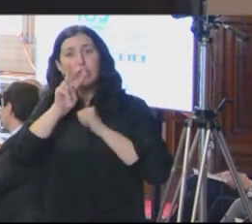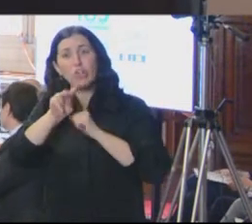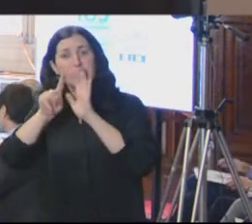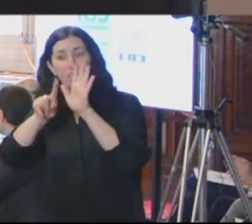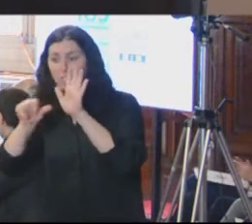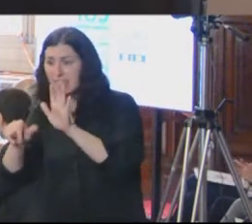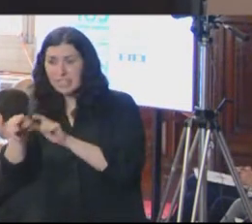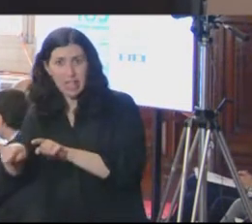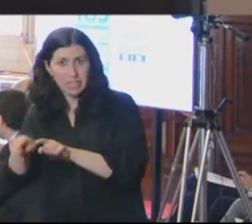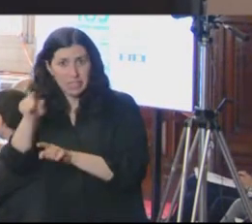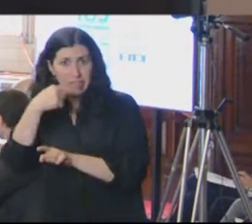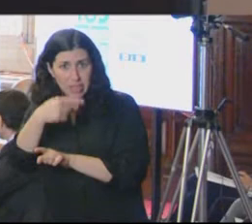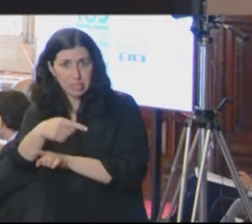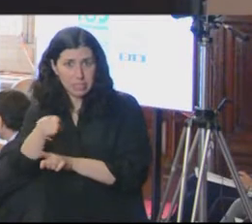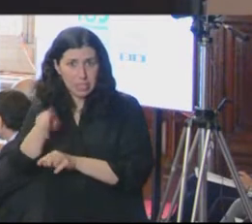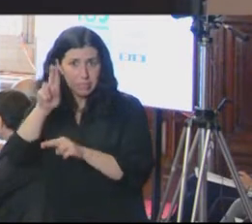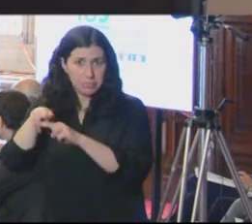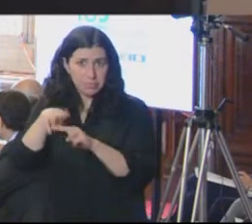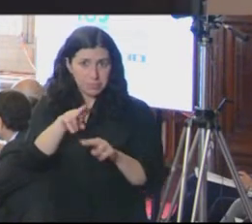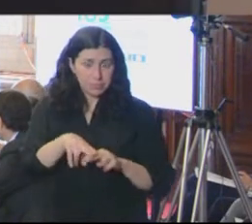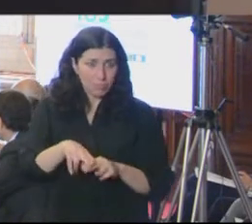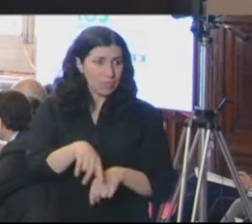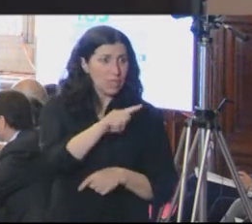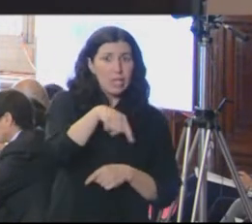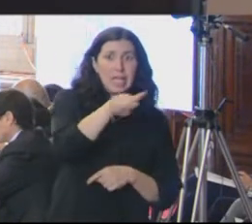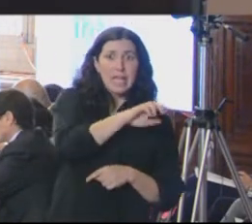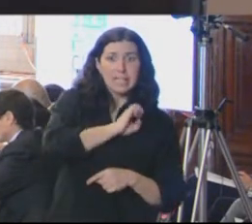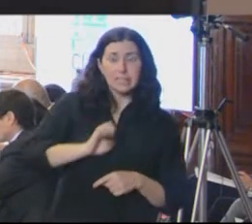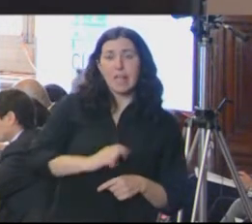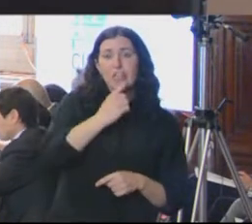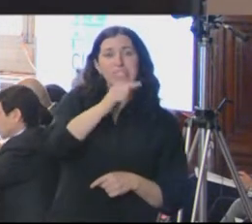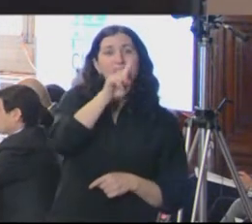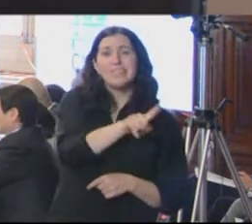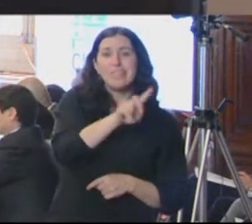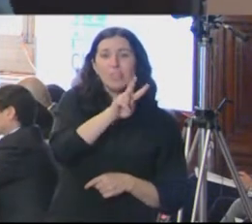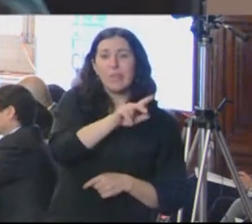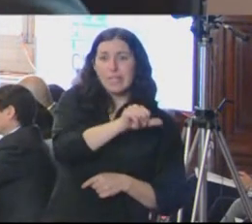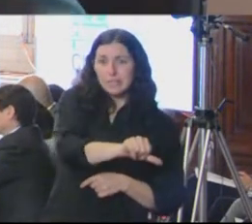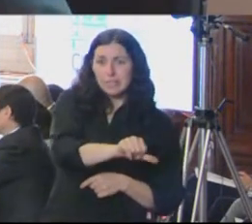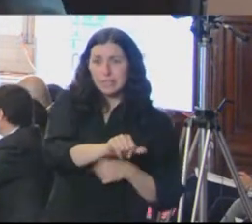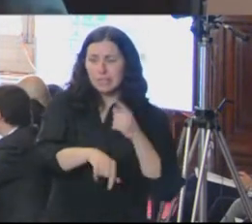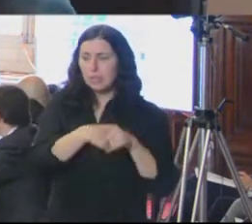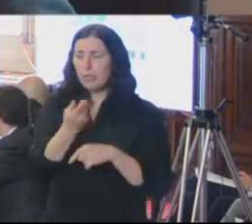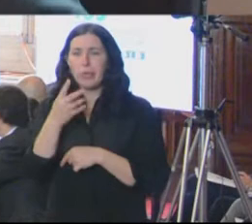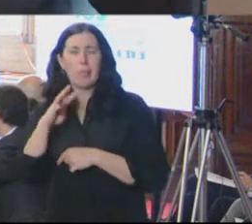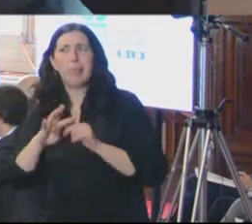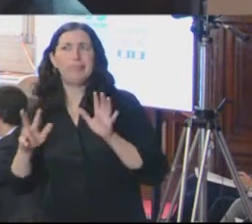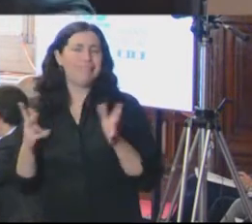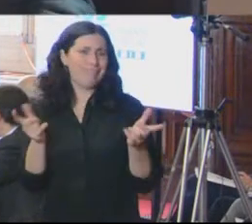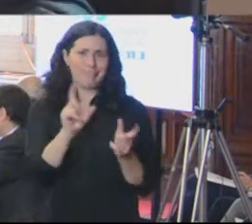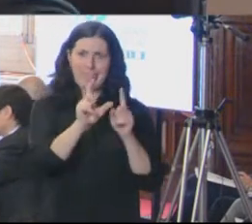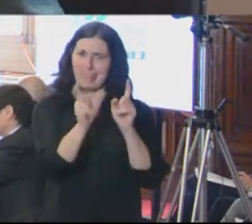y 63 en 2016 el Estado, y por otra parte 126 y 48. Hay una